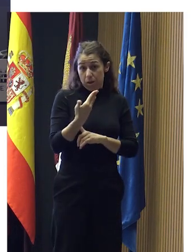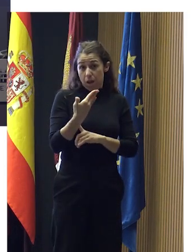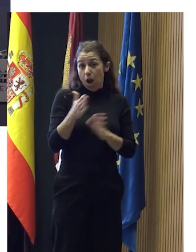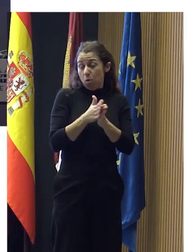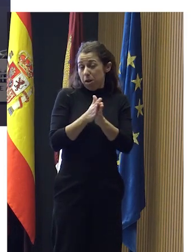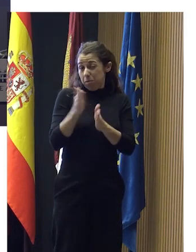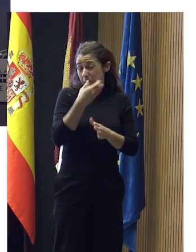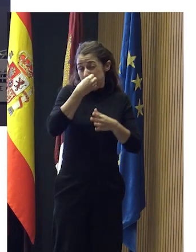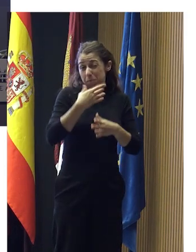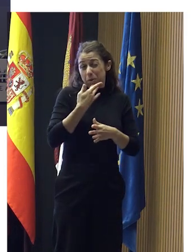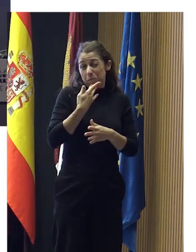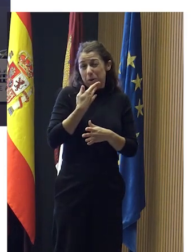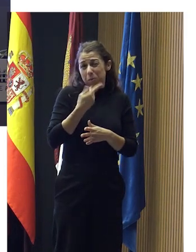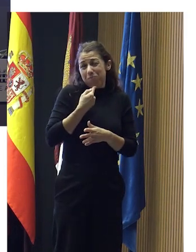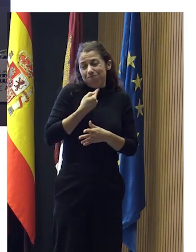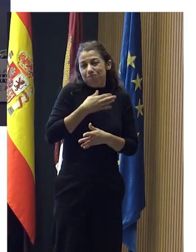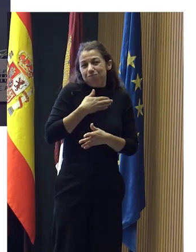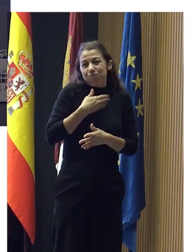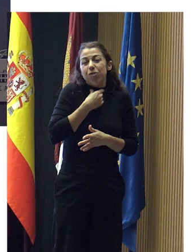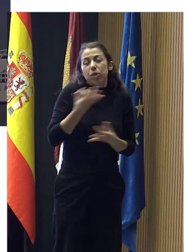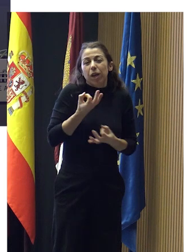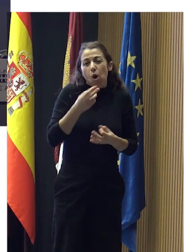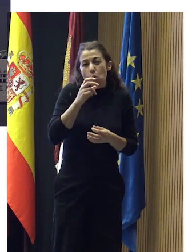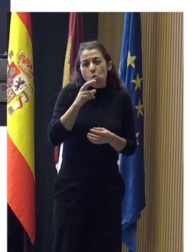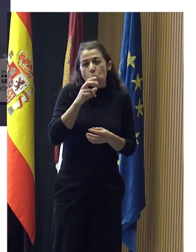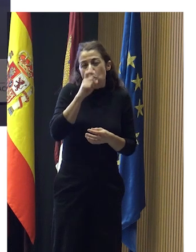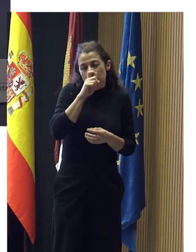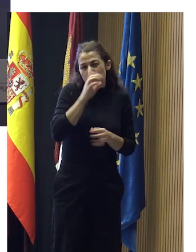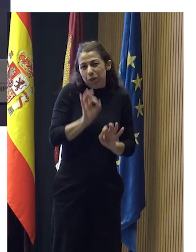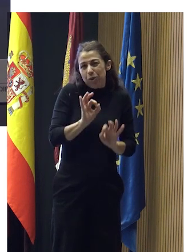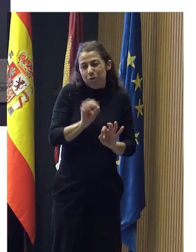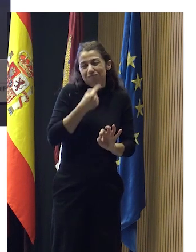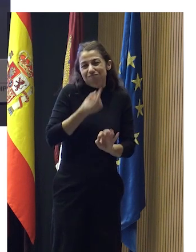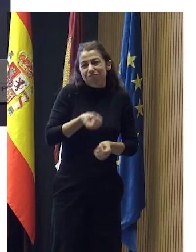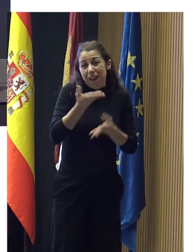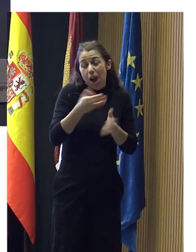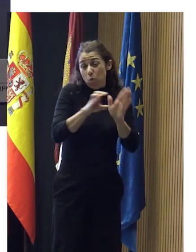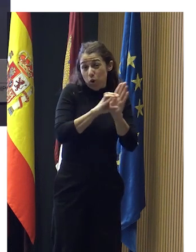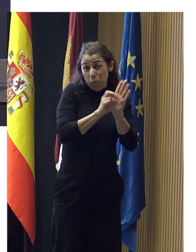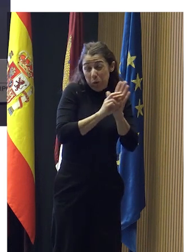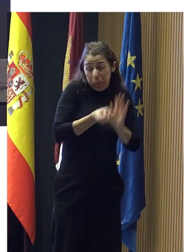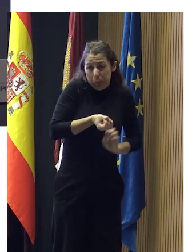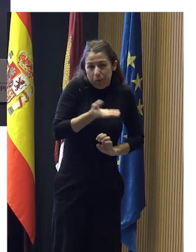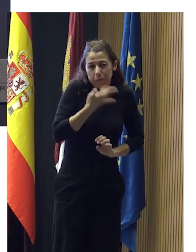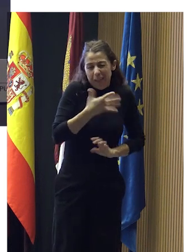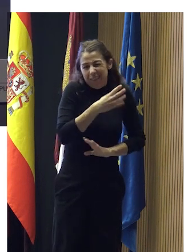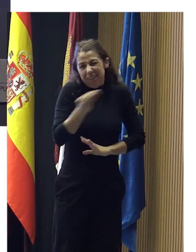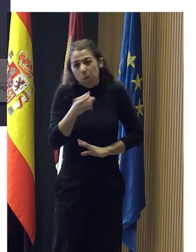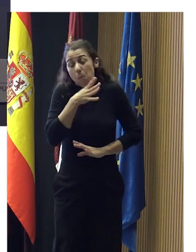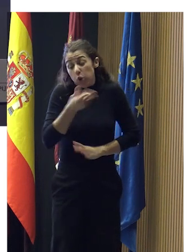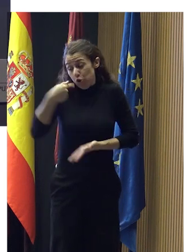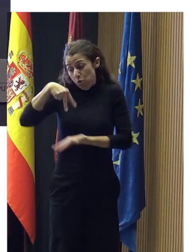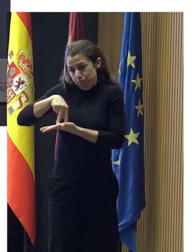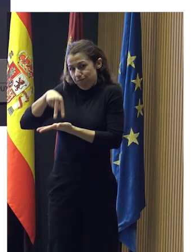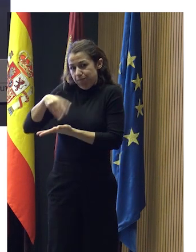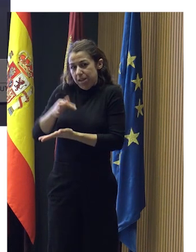la compañera, pero me gustaría hacer un recordatorio a mi currículum, ¿no? Para que entendáis un poco por qué estoy